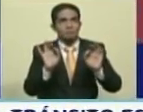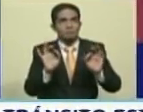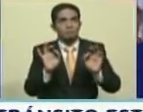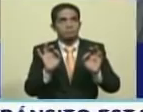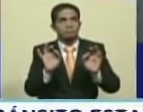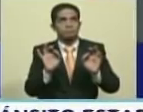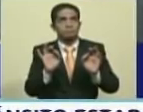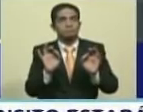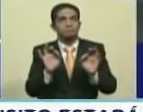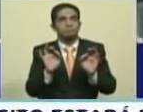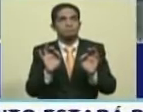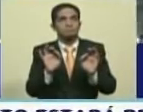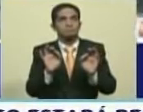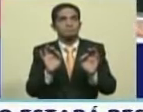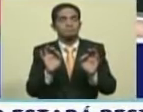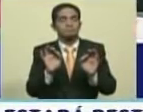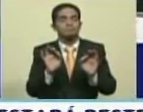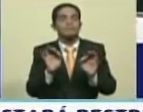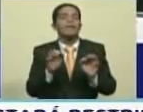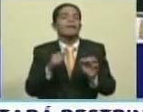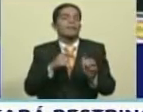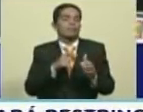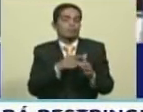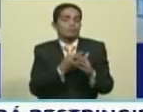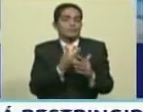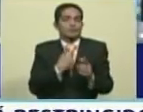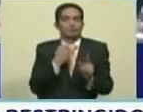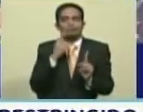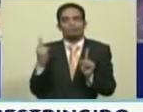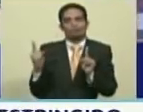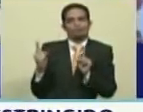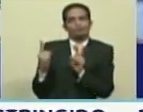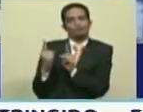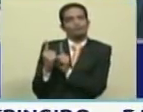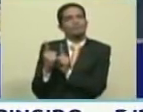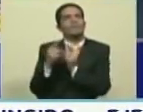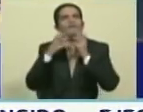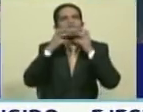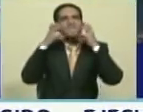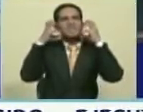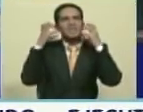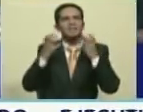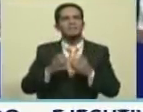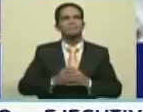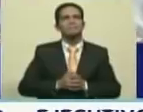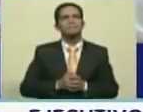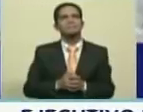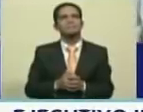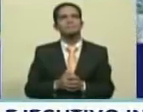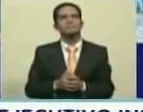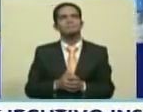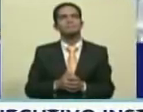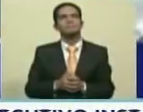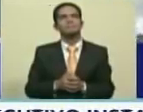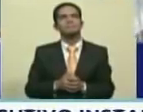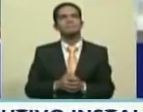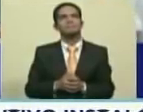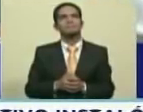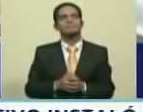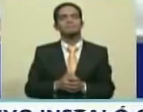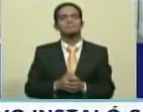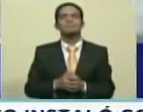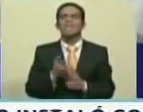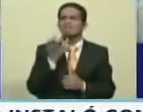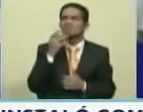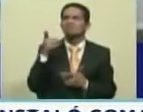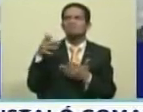Finalmente tuve que hablar con el Fidel. Hice la misma pregunta, si fue presidente, tal vez Estados Unidos me va a